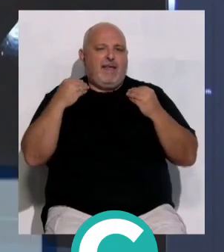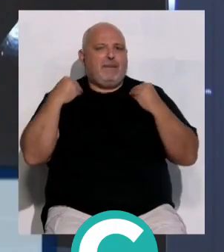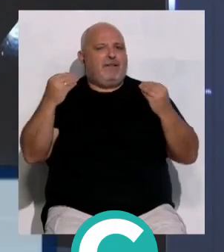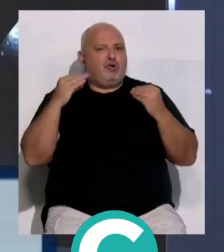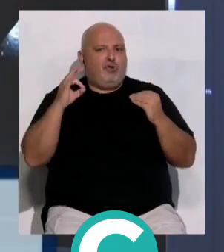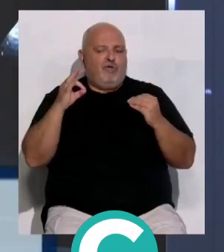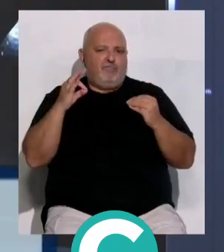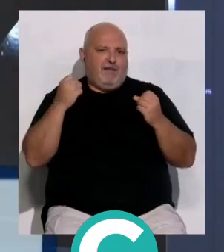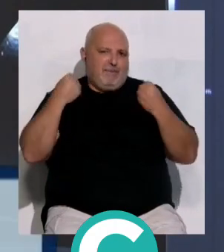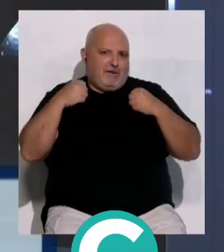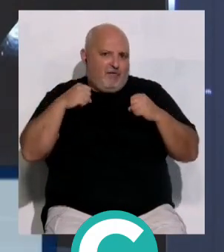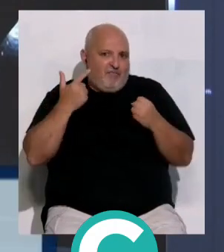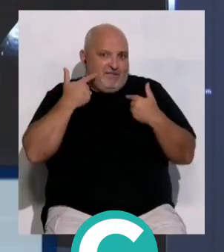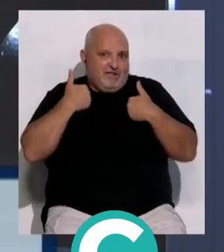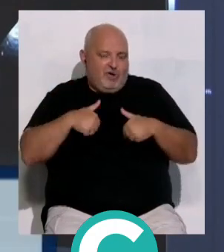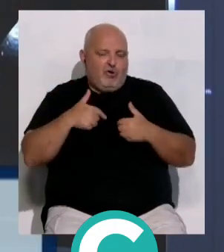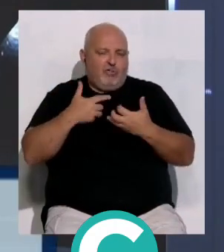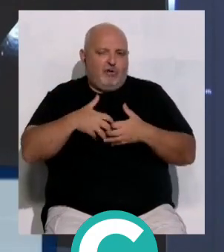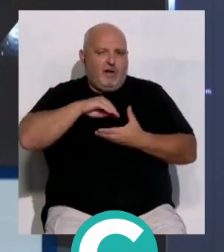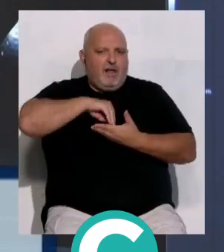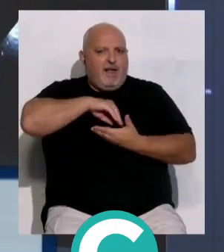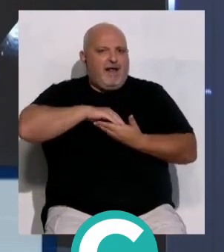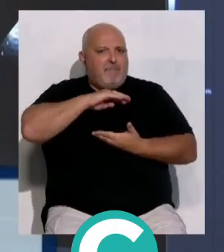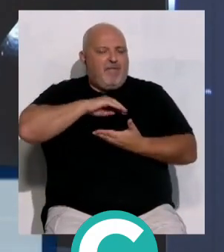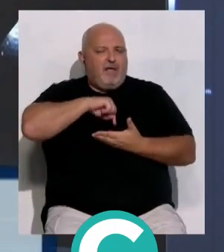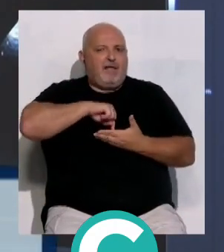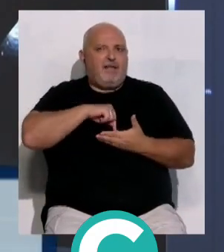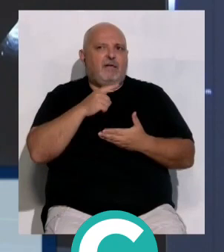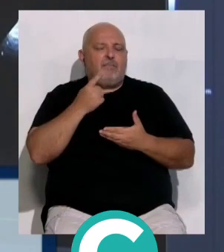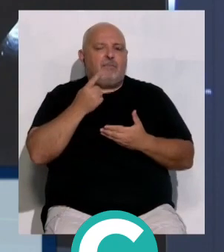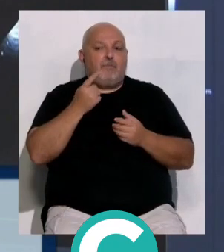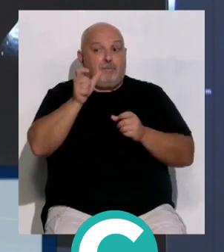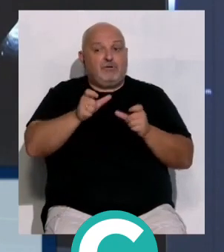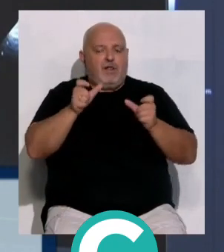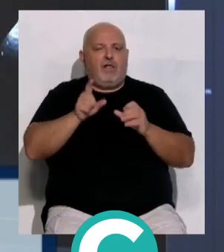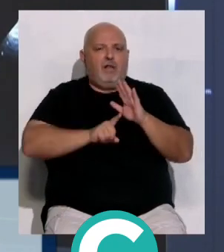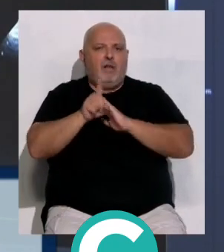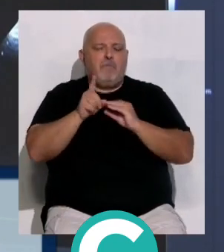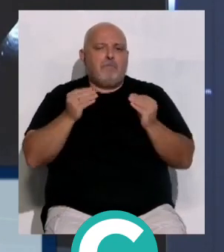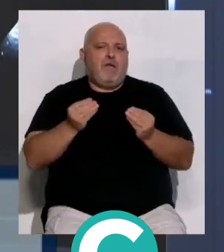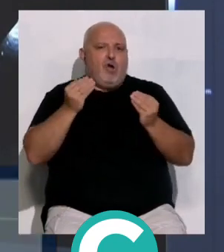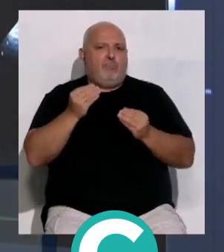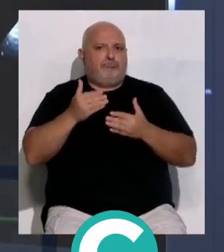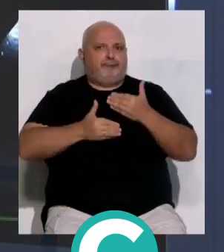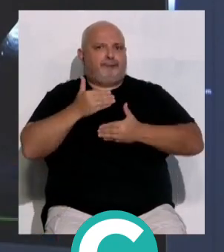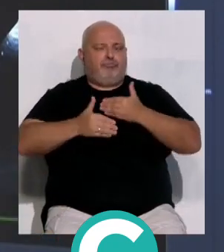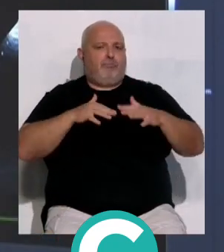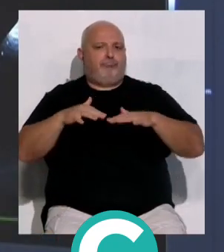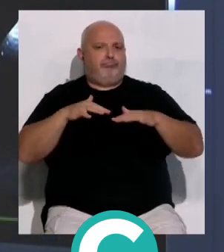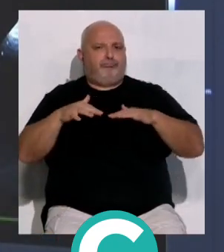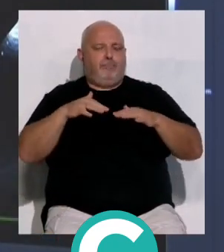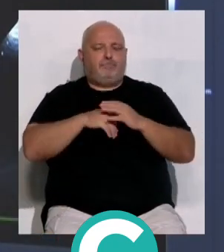físico, aumentamos la capacidad funcional de esa persona, con lo cual eso permite desarrollar cada vez más actividades,